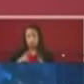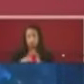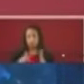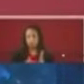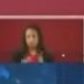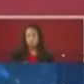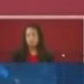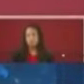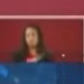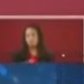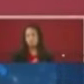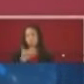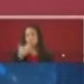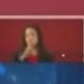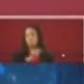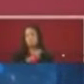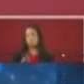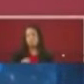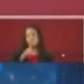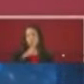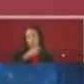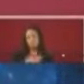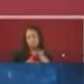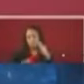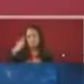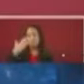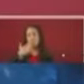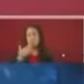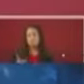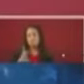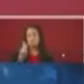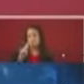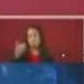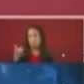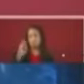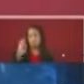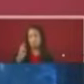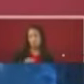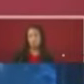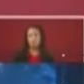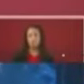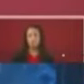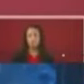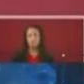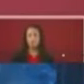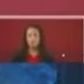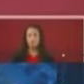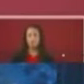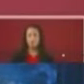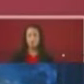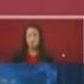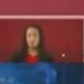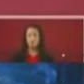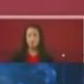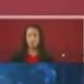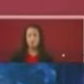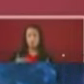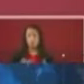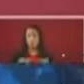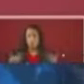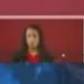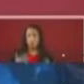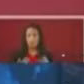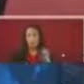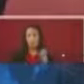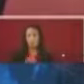la gente empezará a notar la diferencia. Sí, porque en esto de transparencia hay procesos en los que una víctima jamás